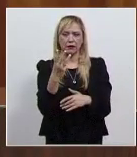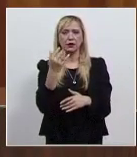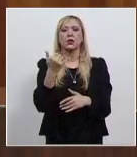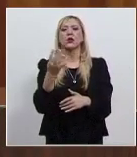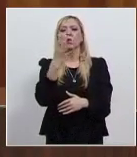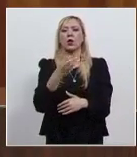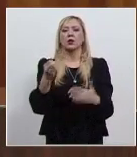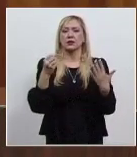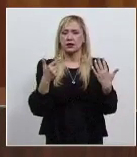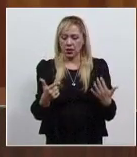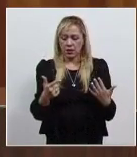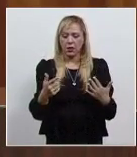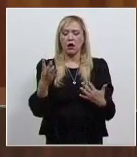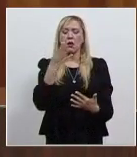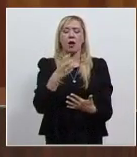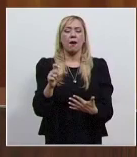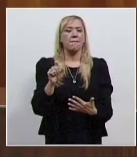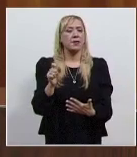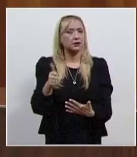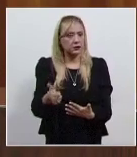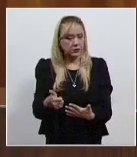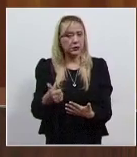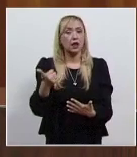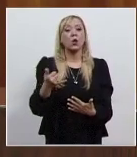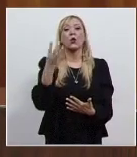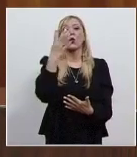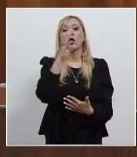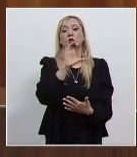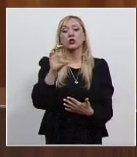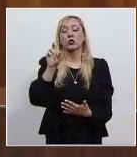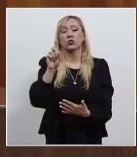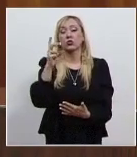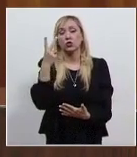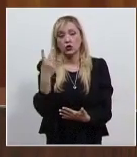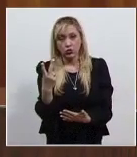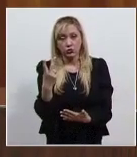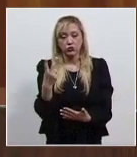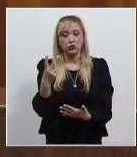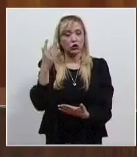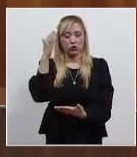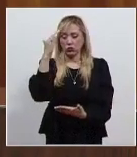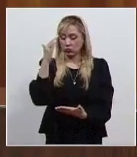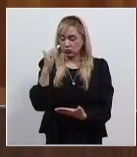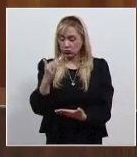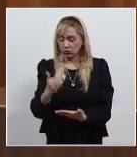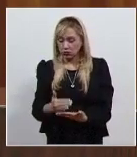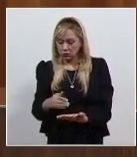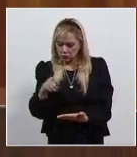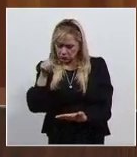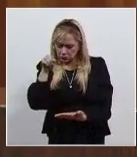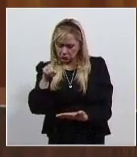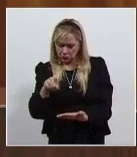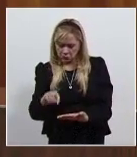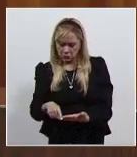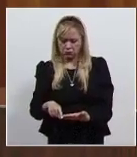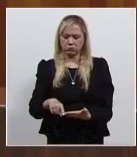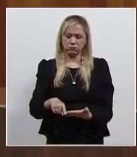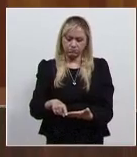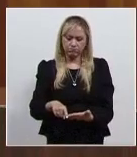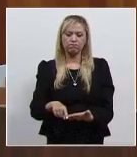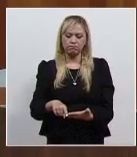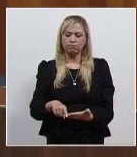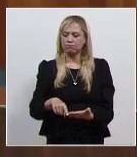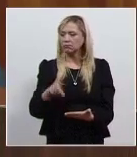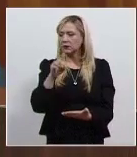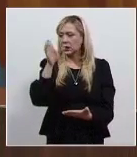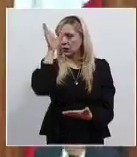407, en el 426 y en el 432, en todos ellos se declara como único resolutivo, se confirma el